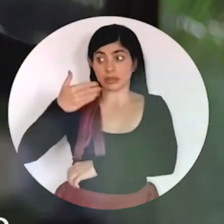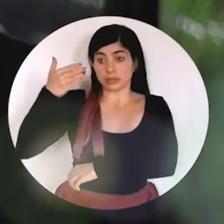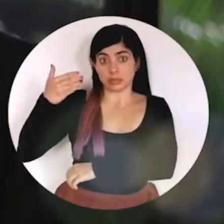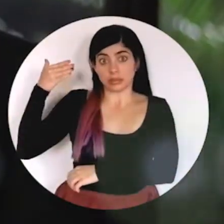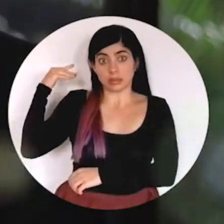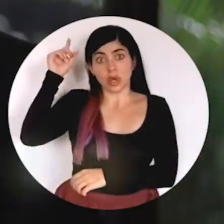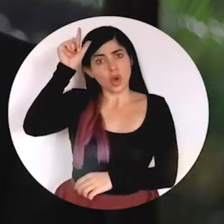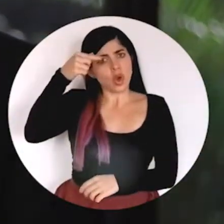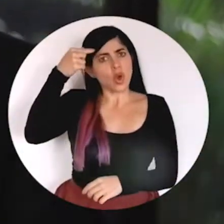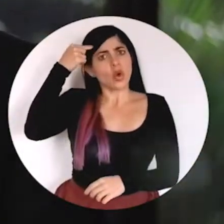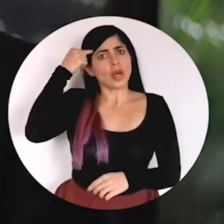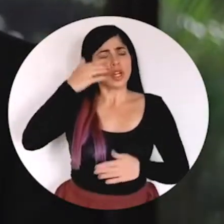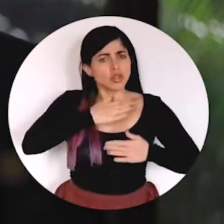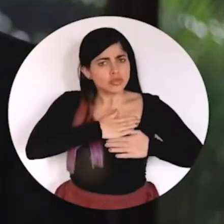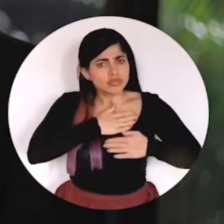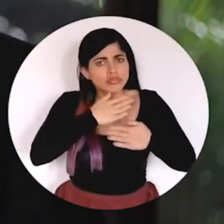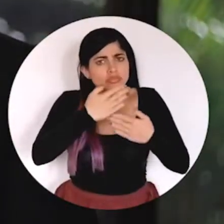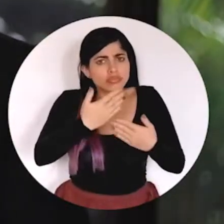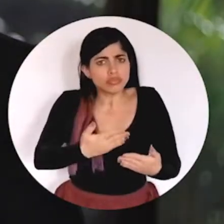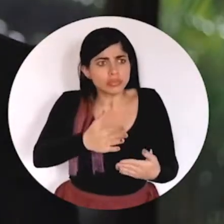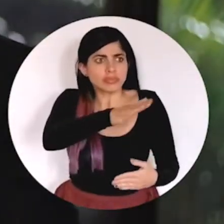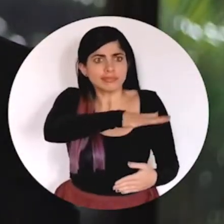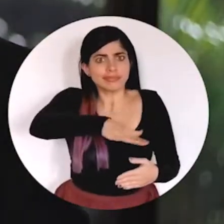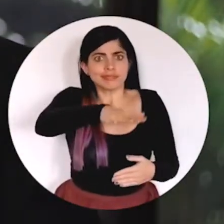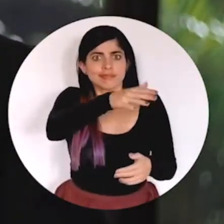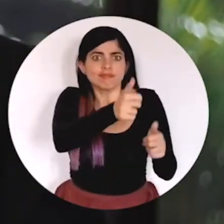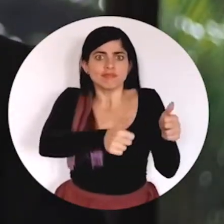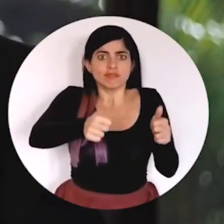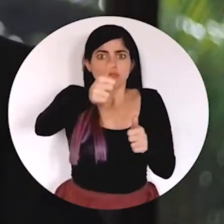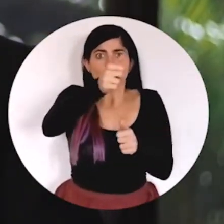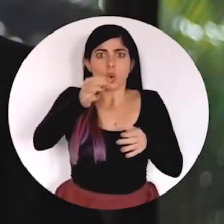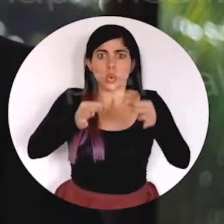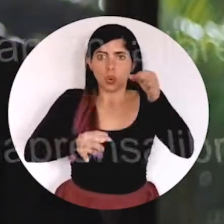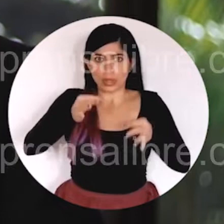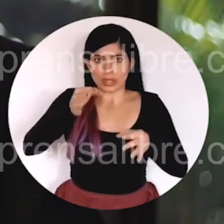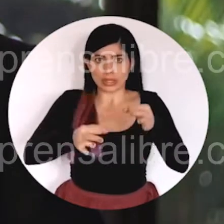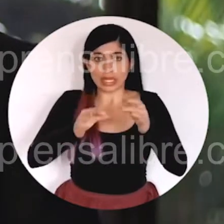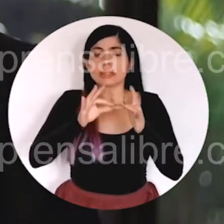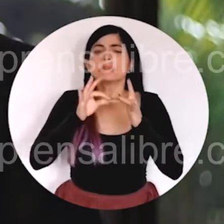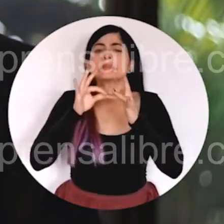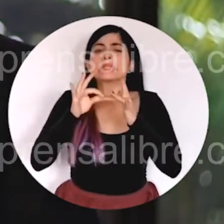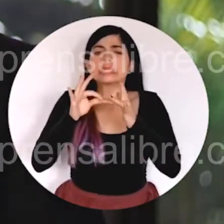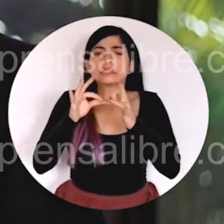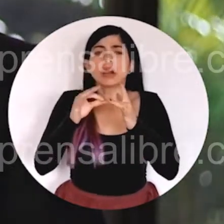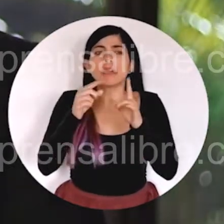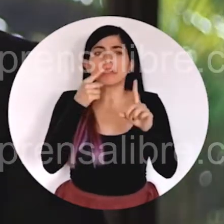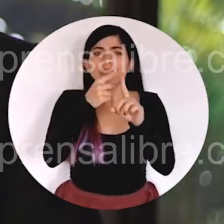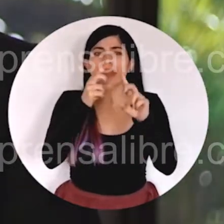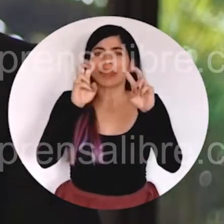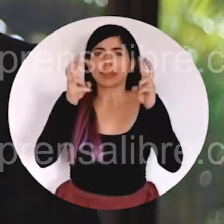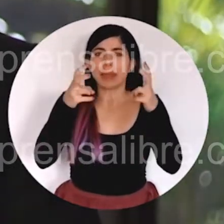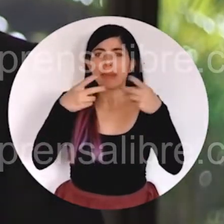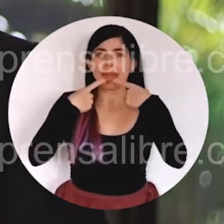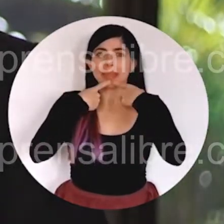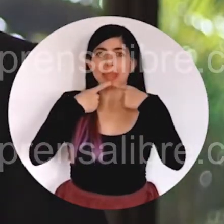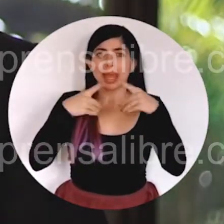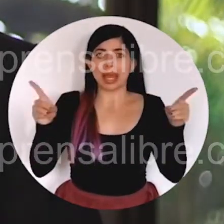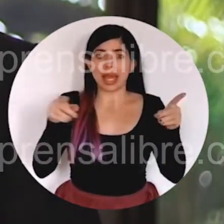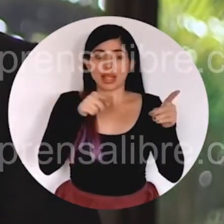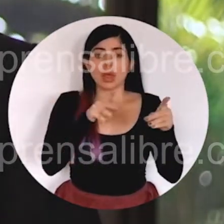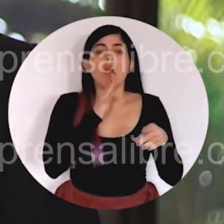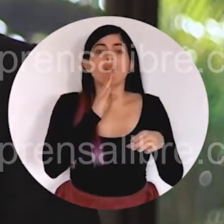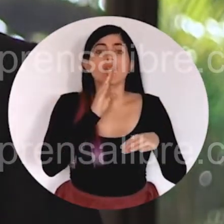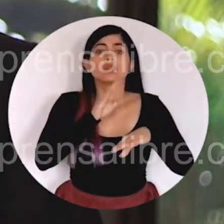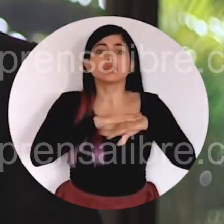Días atrás, el gobierno de la República se puso a disposición de las autoridades judiciales, en particular sobre el tema del decreto